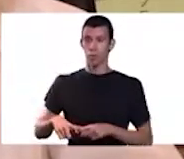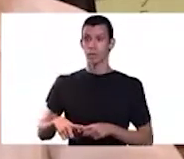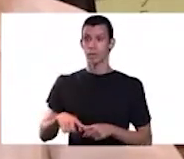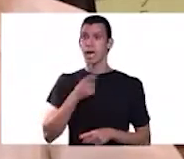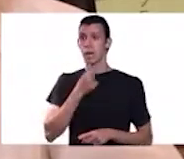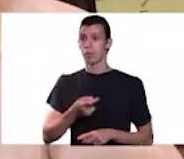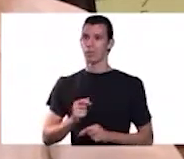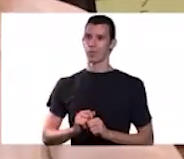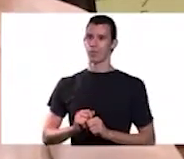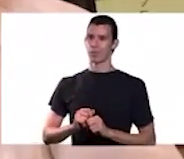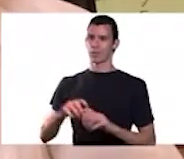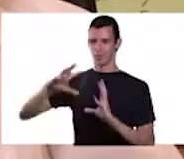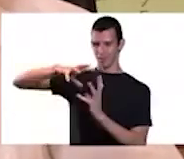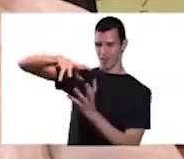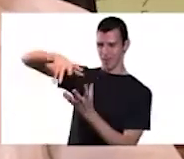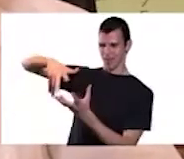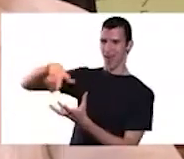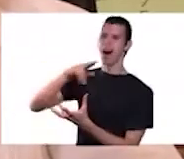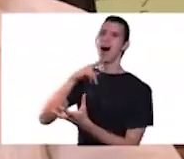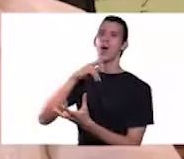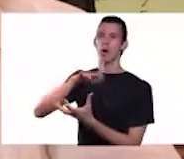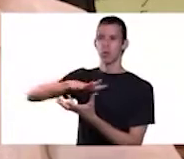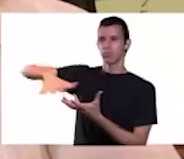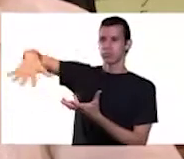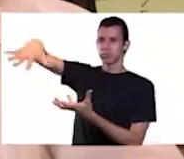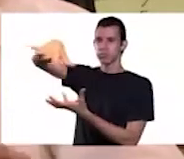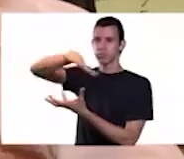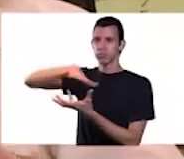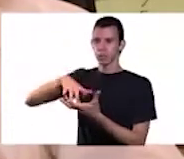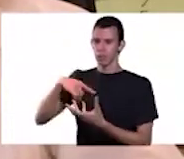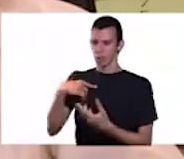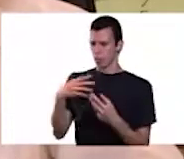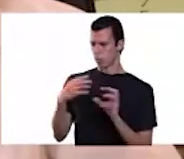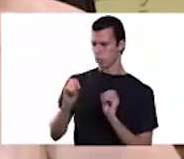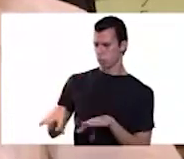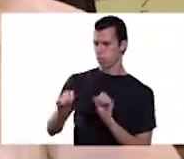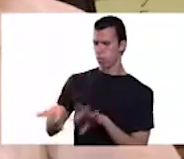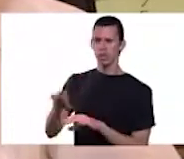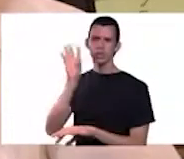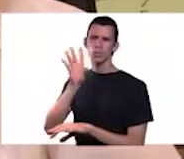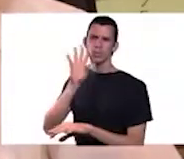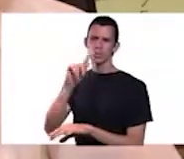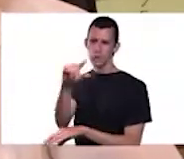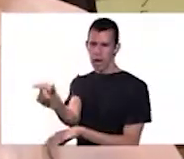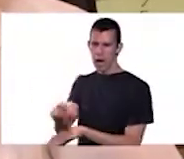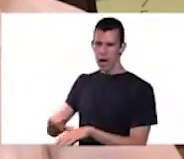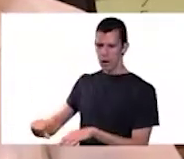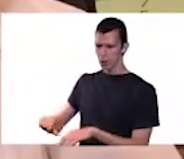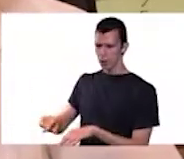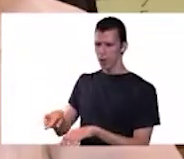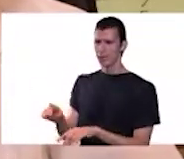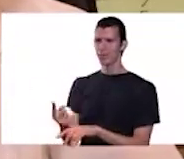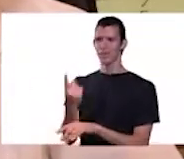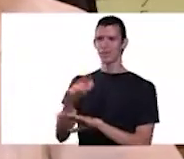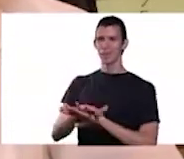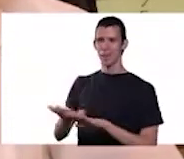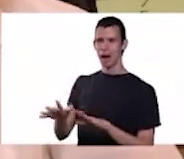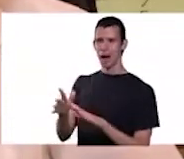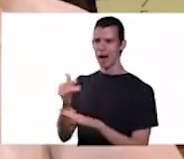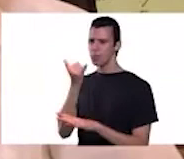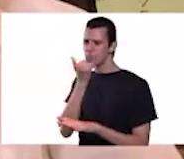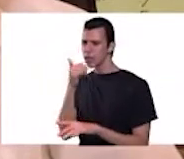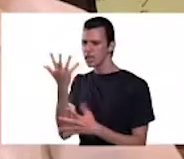aguas, ya sabemos que vamos a ver un río con un aspecto desagradable, que la fauna de ese